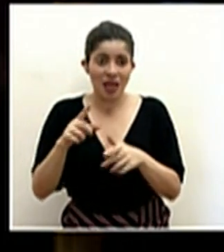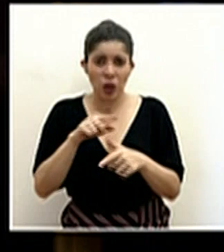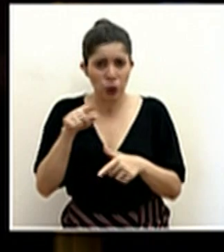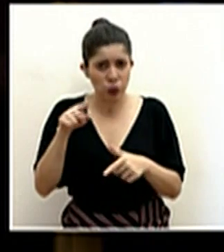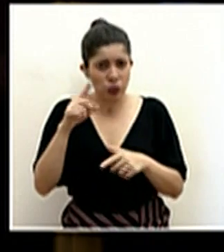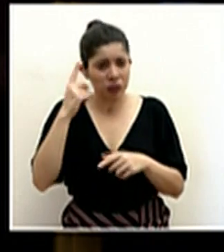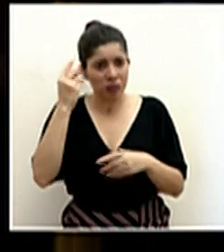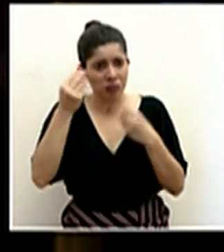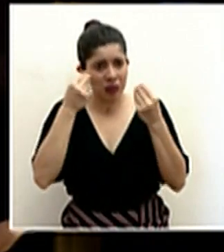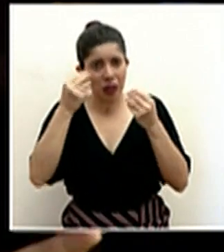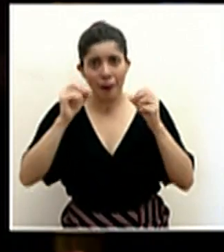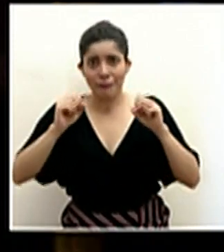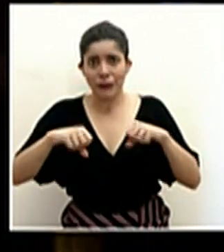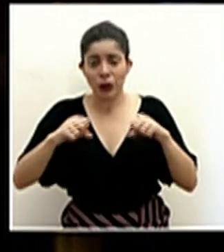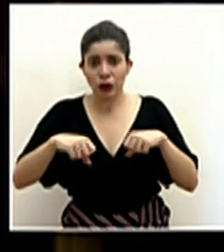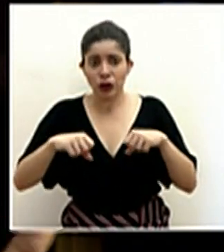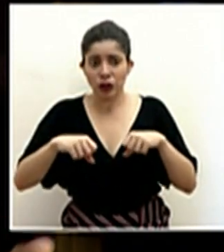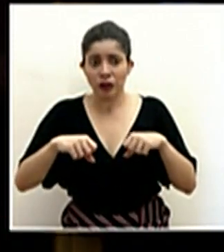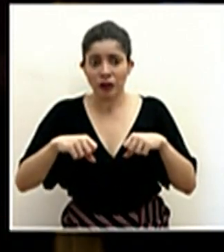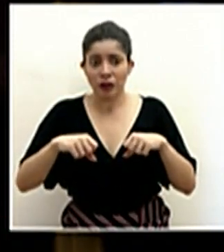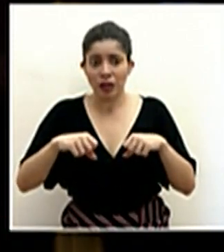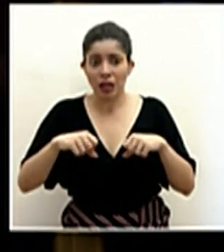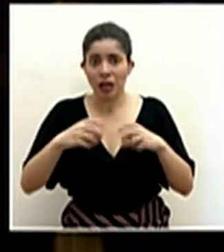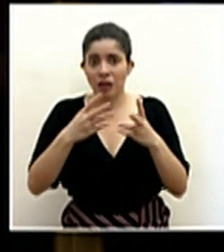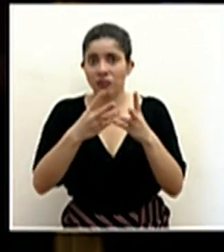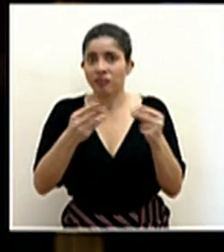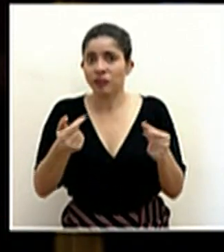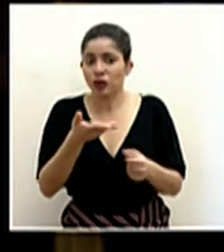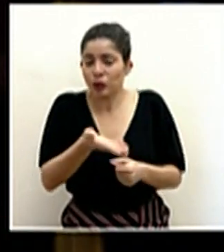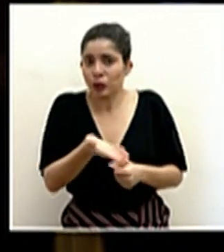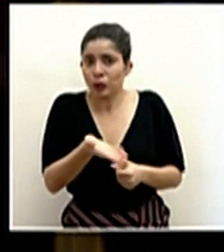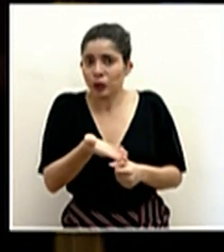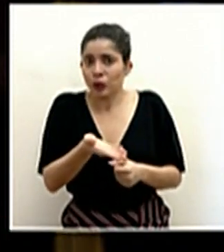evaluando ustedes una posible salida a esta